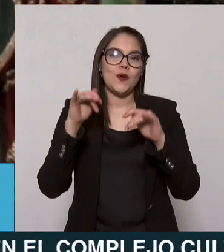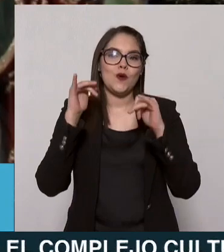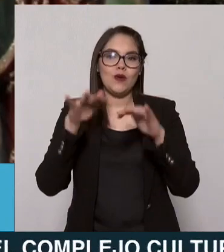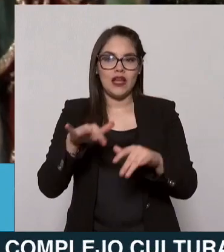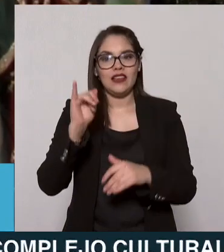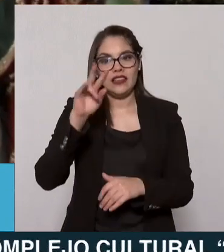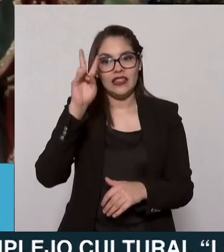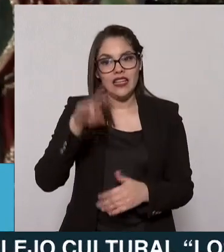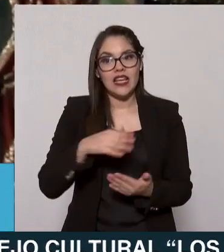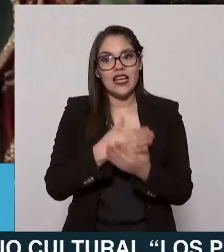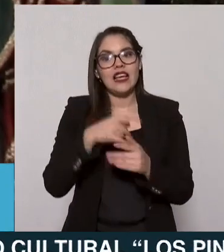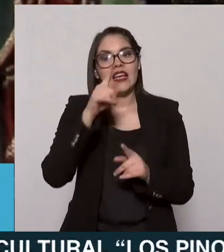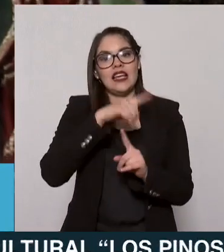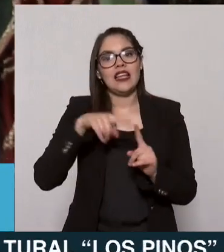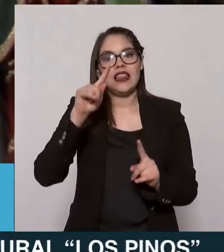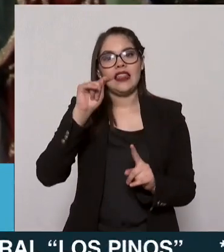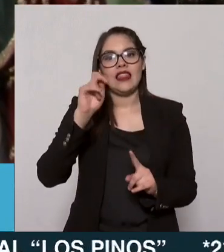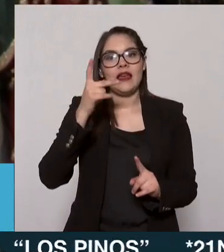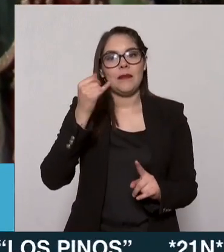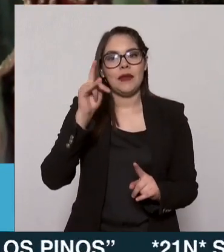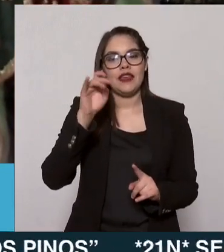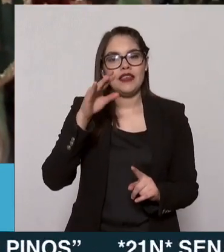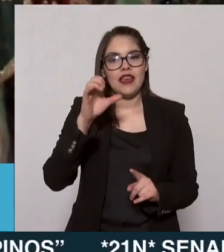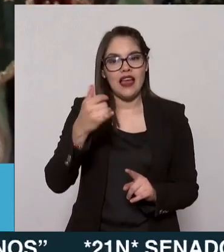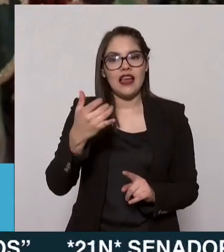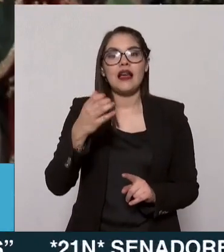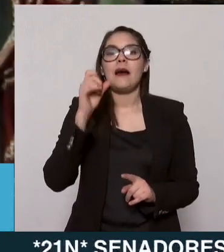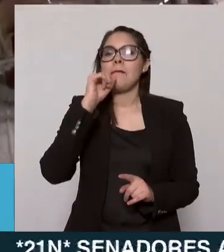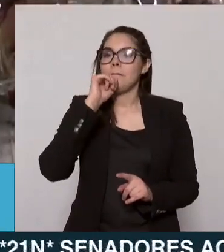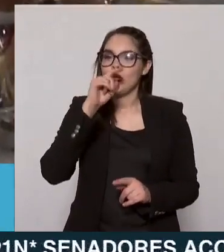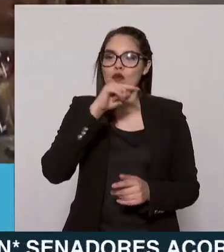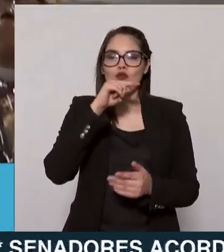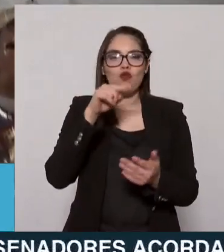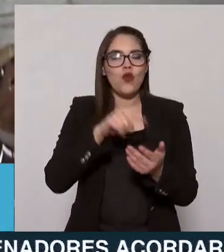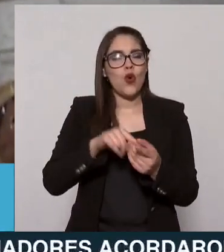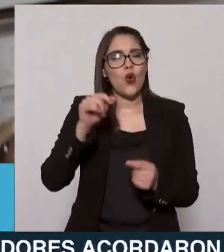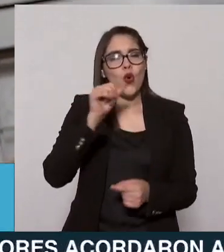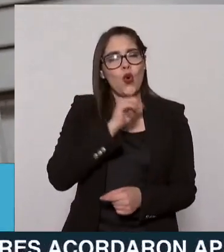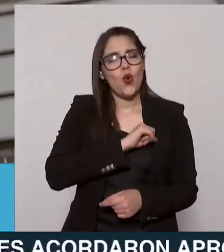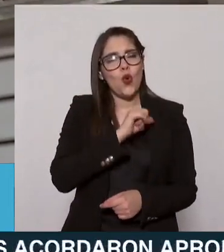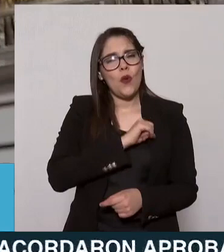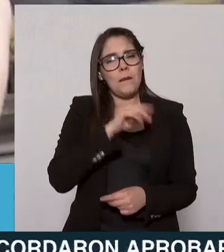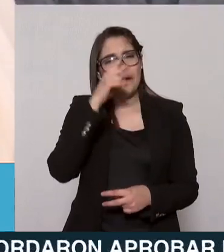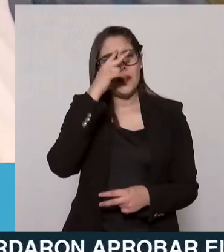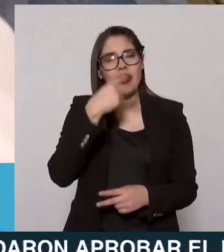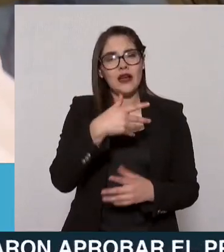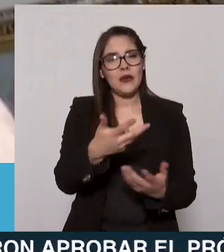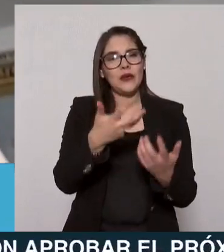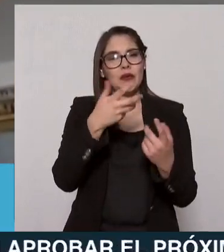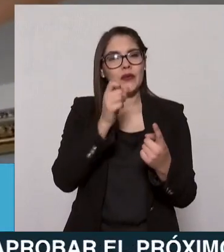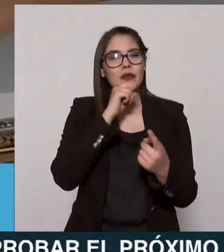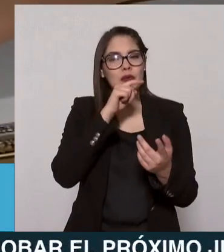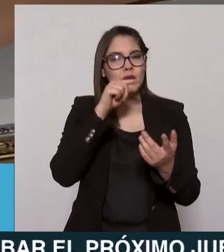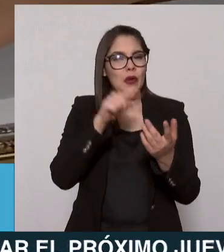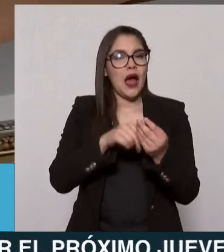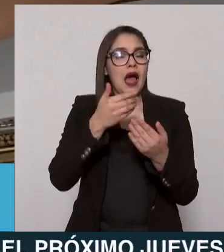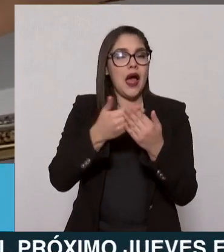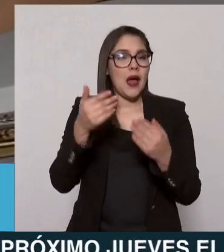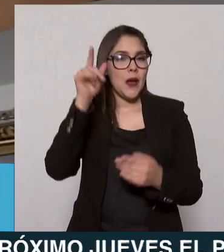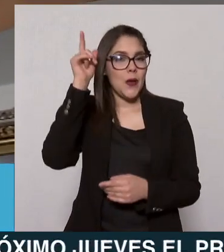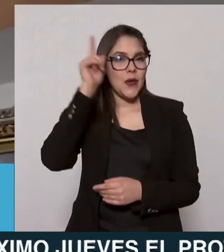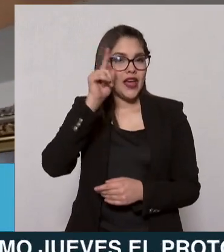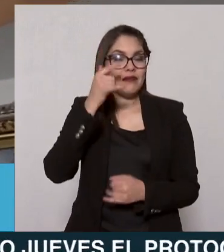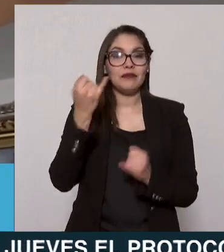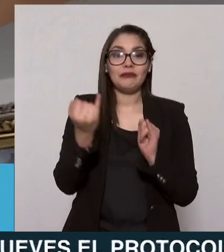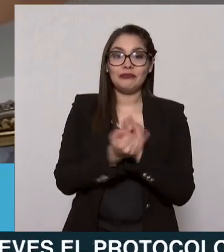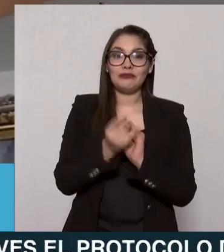Pues allá en el Cerro del Tepeyac, en el mismo lugar en el que los antiguos mexicanos adoraban a la Tonantzin, ¿será la Virgen de Guadalupe de